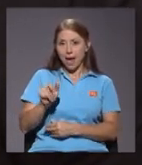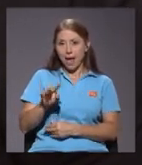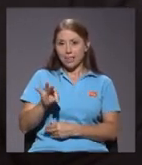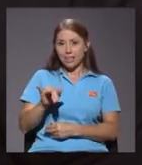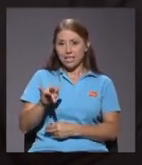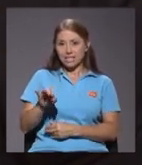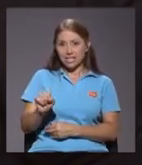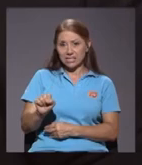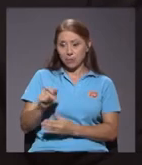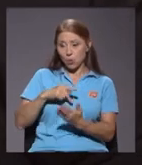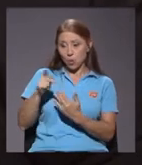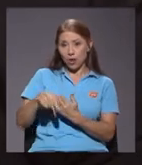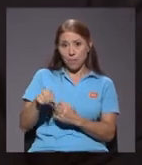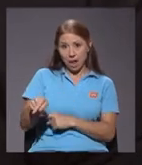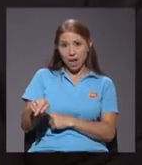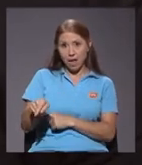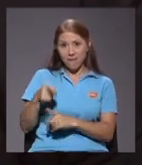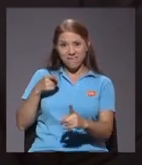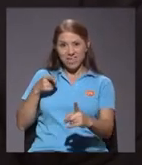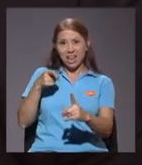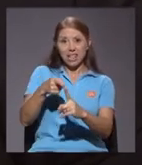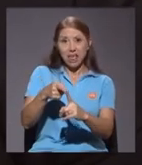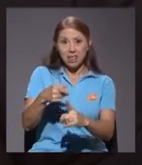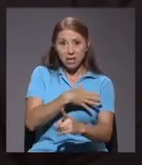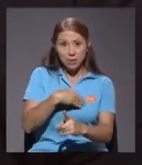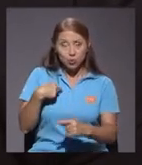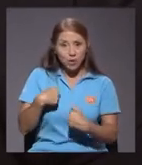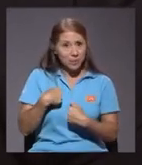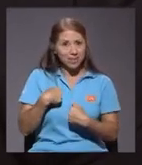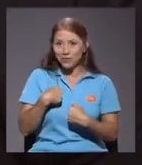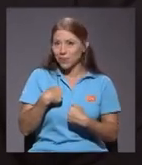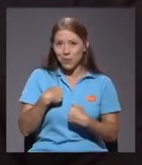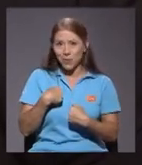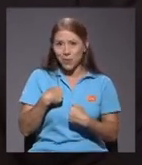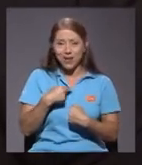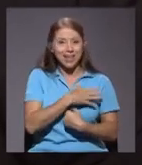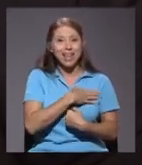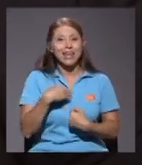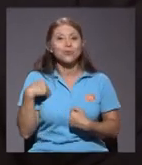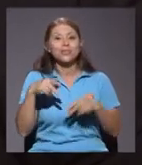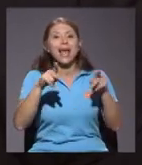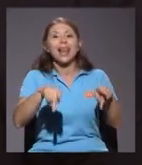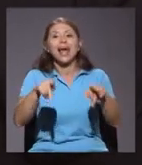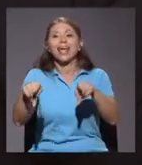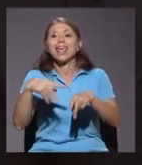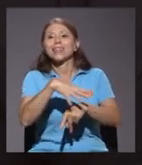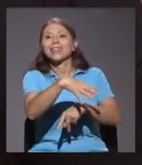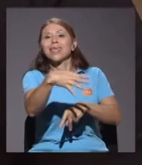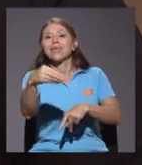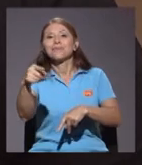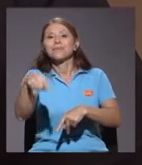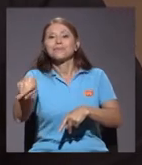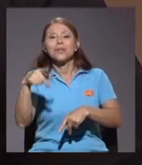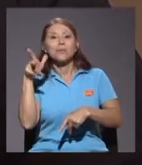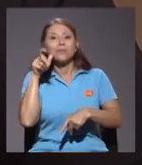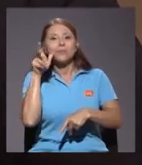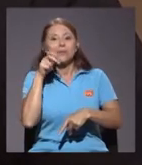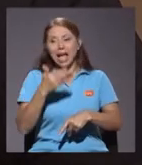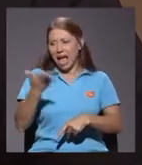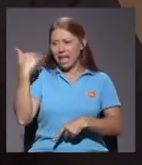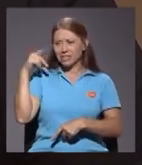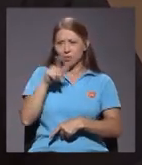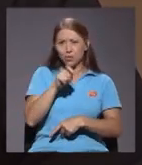la final la finalidad matriz que le gusta a la gente entonces hace unos meses llegó un señor de la